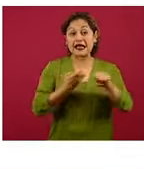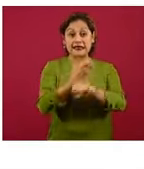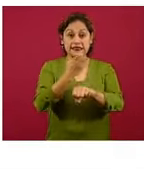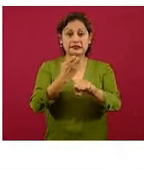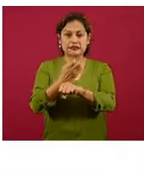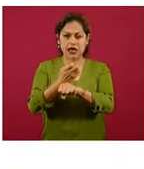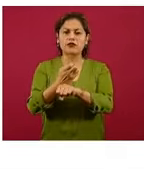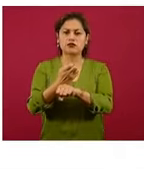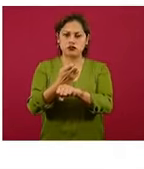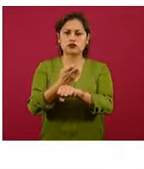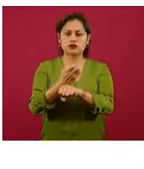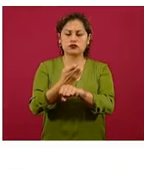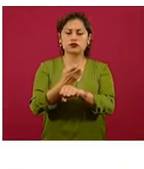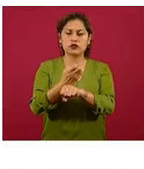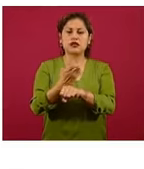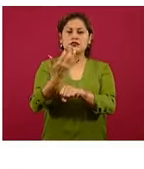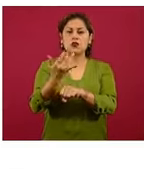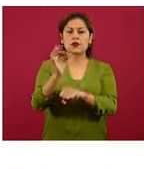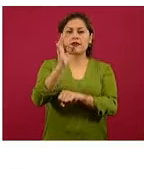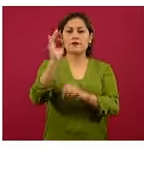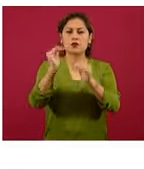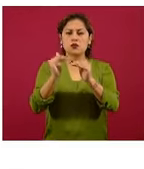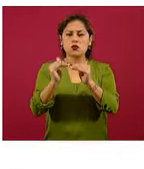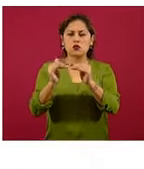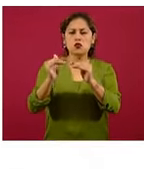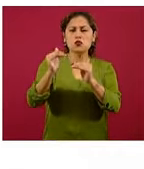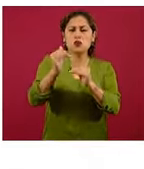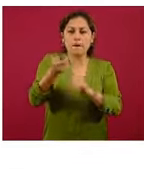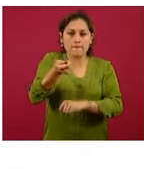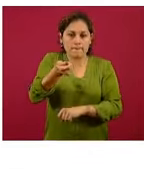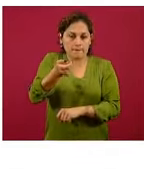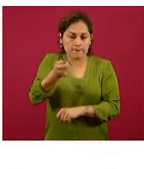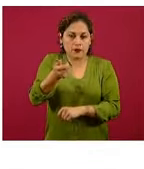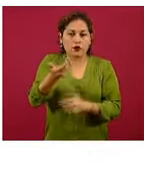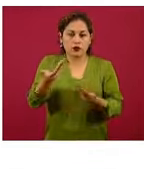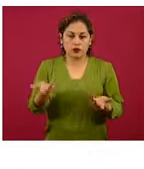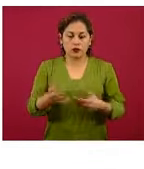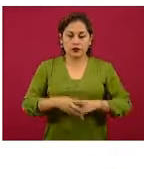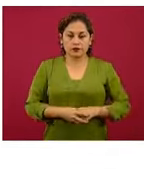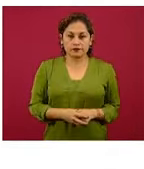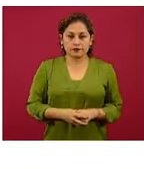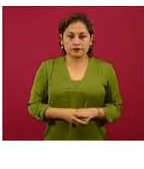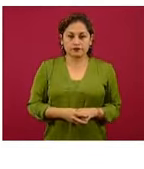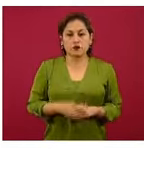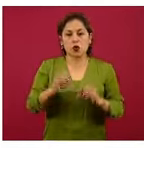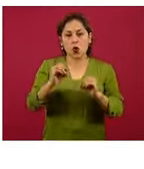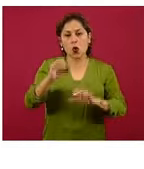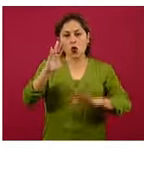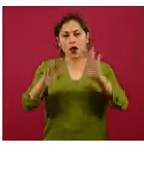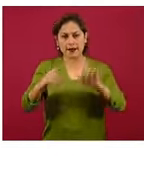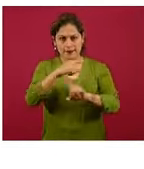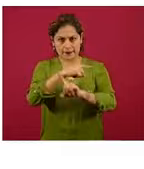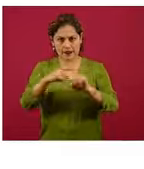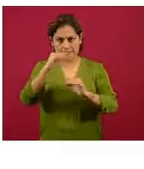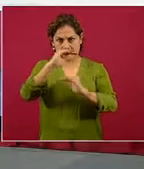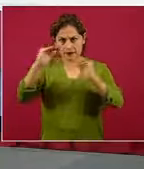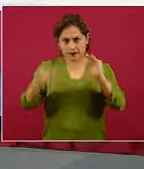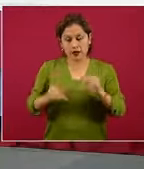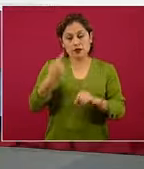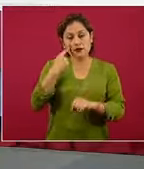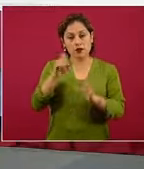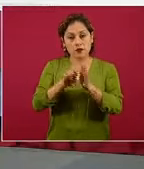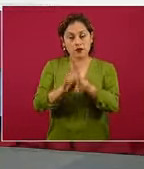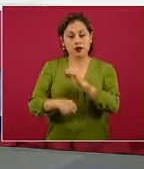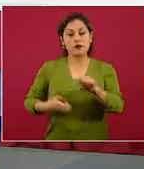este 50%, apenas superando el 50% o digamos con la mitad de sus camas ocupadas, el estado de